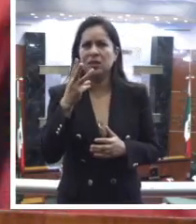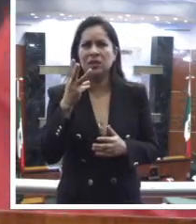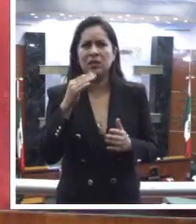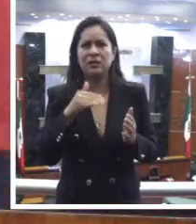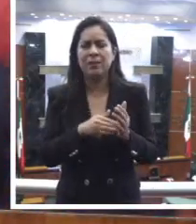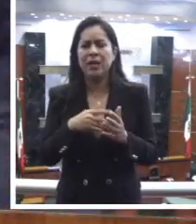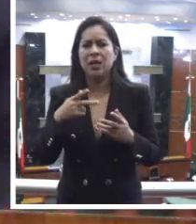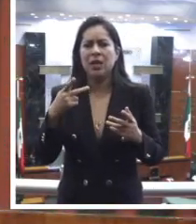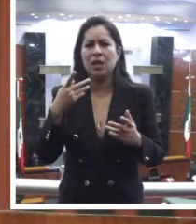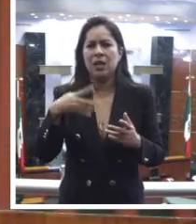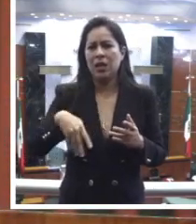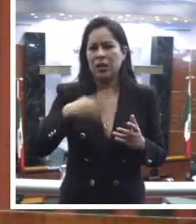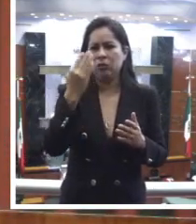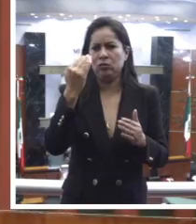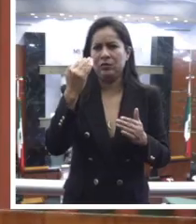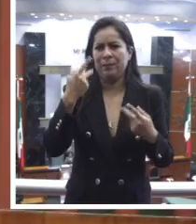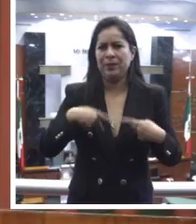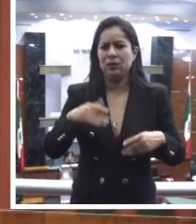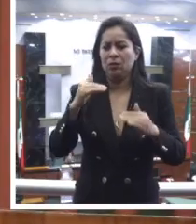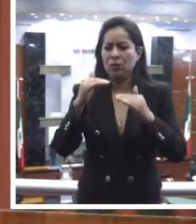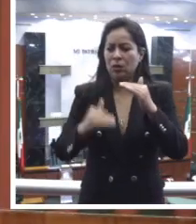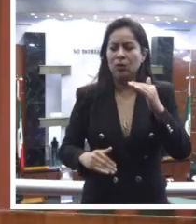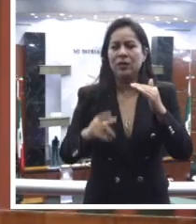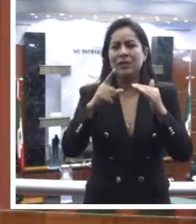2.173.314 personas, una disminución de